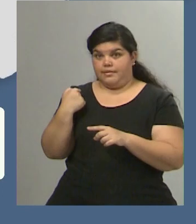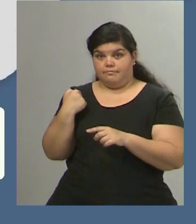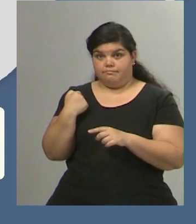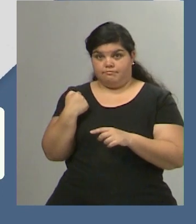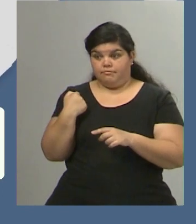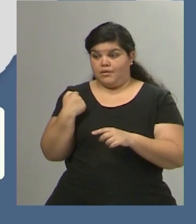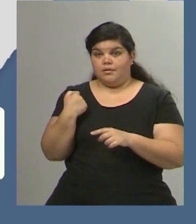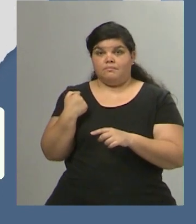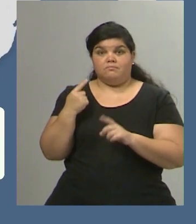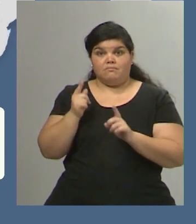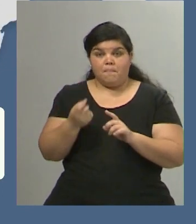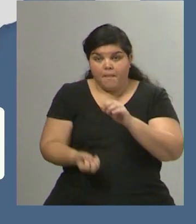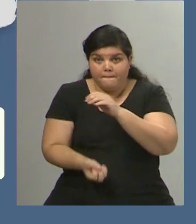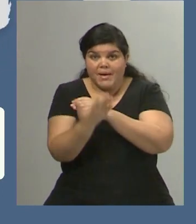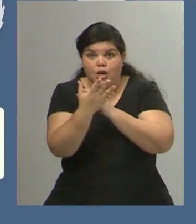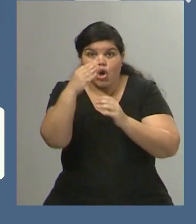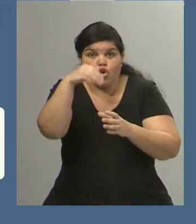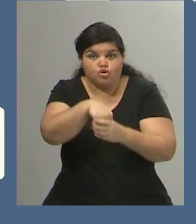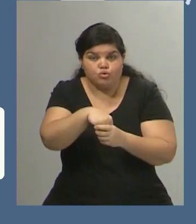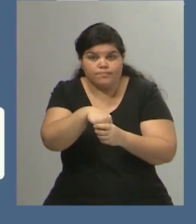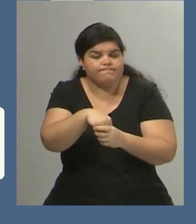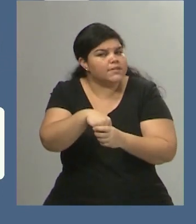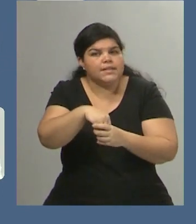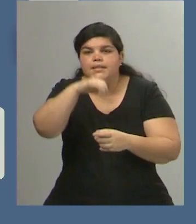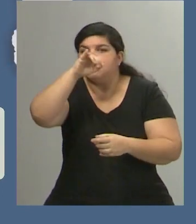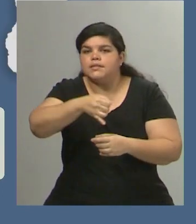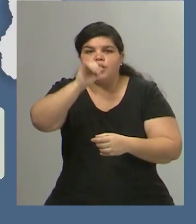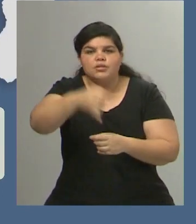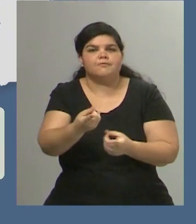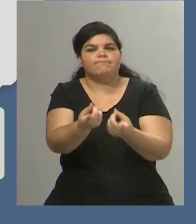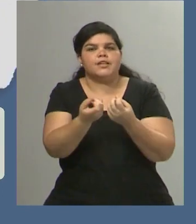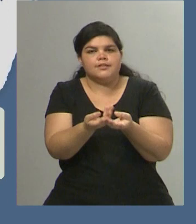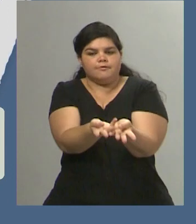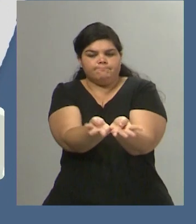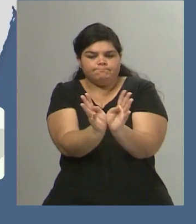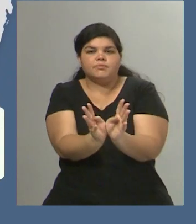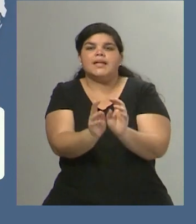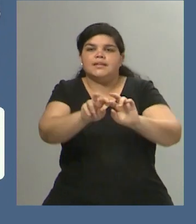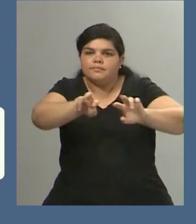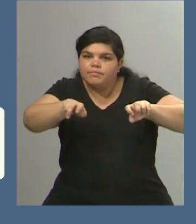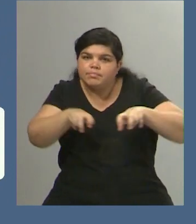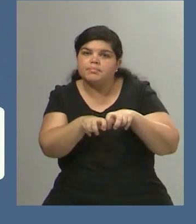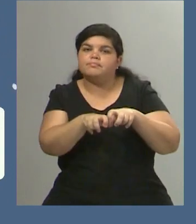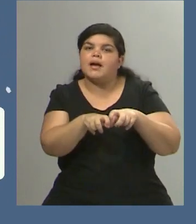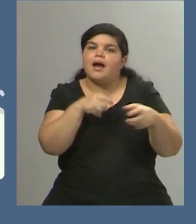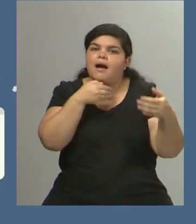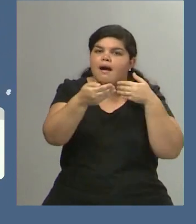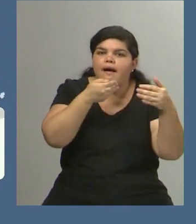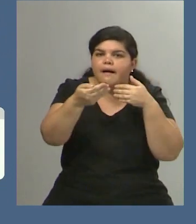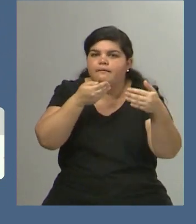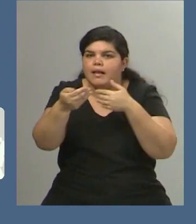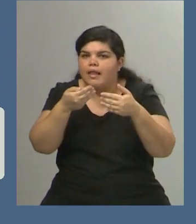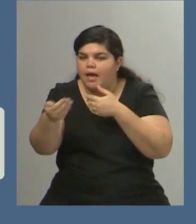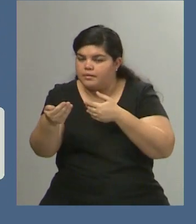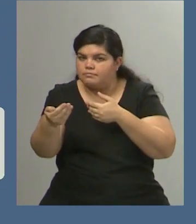Mercosur, estamos llegando a un punto en que es necesario que nos sentemos a conversar sobre el problema